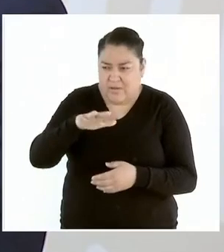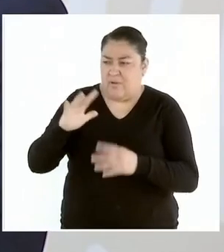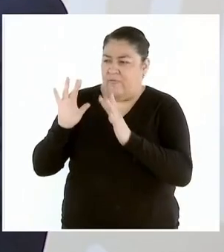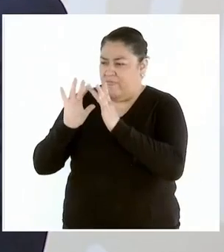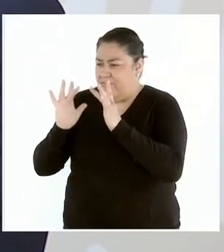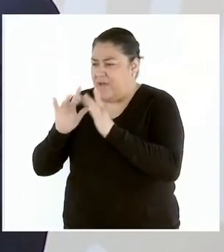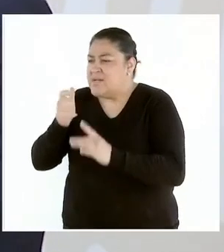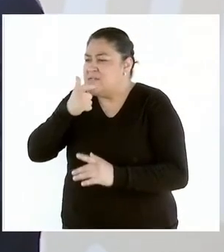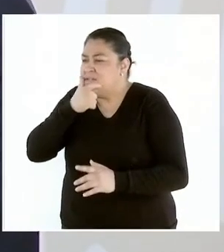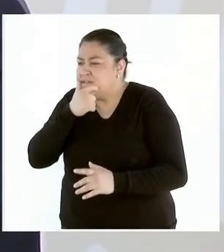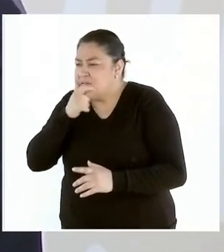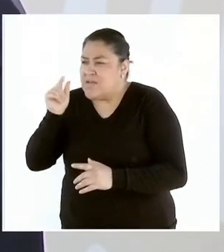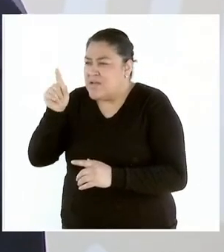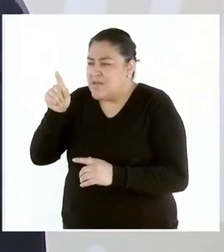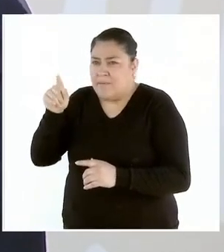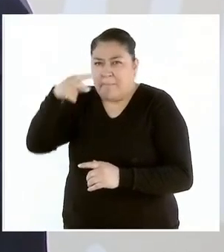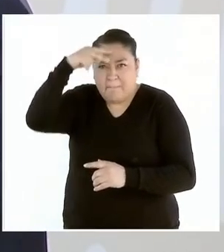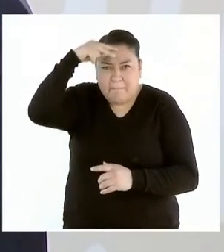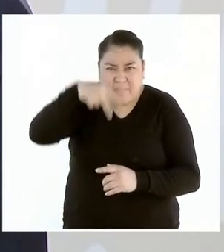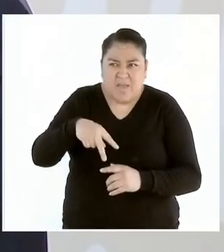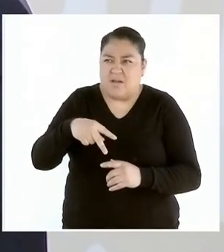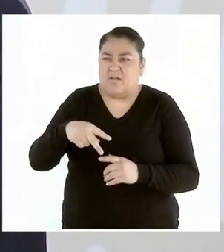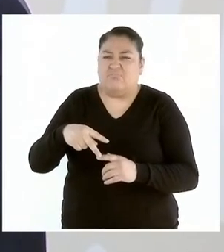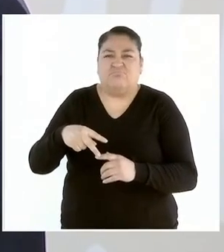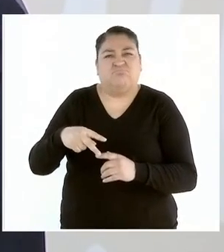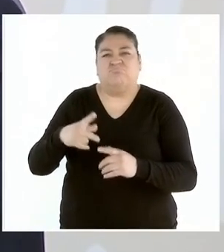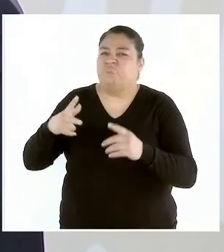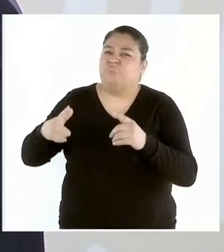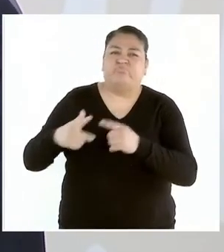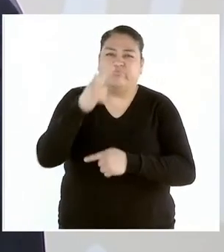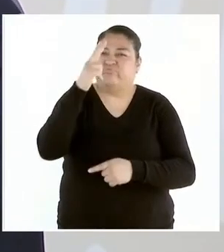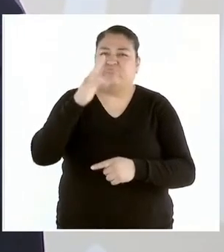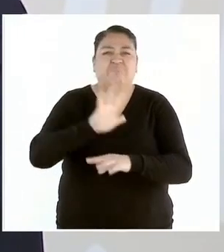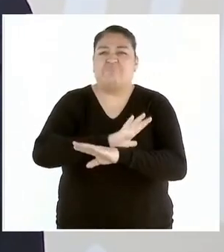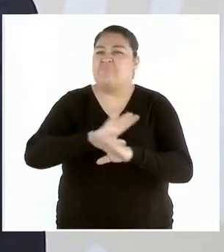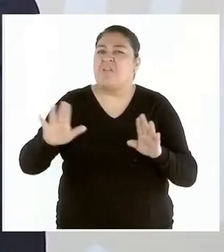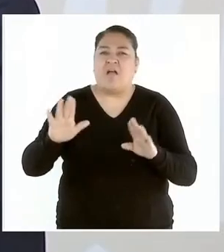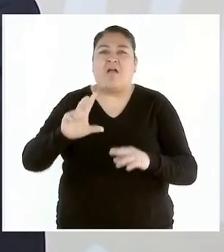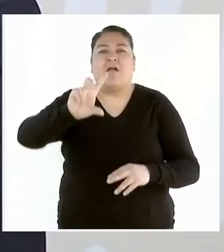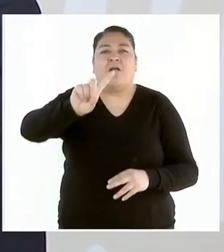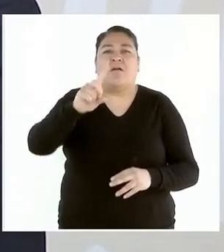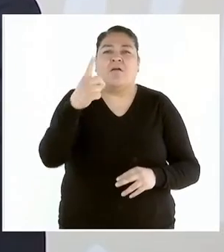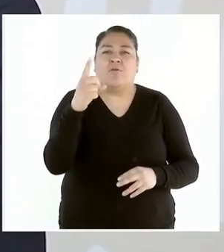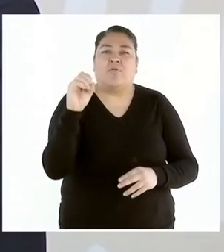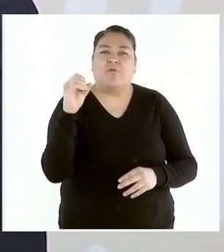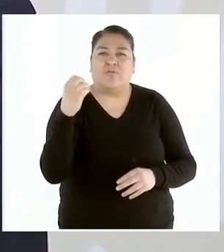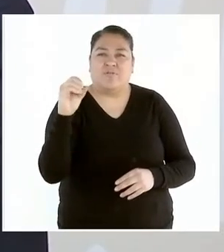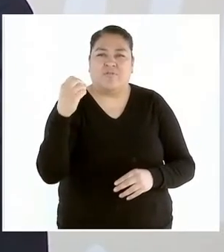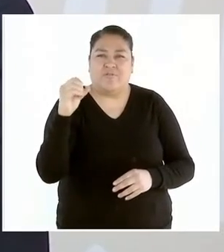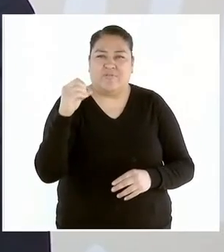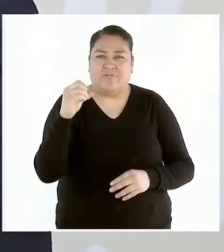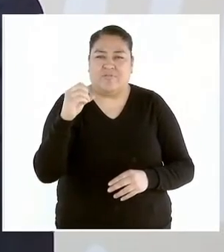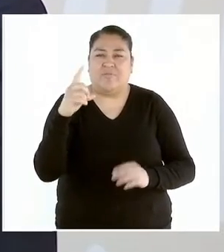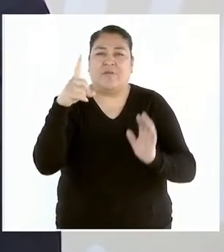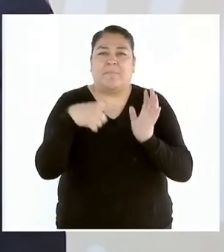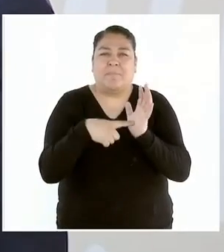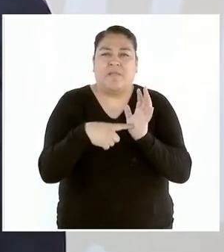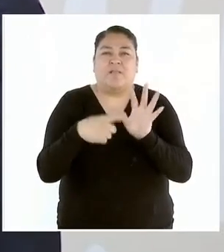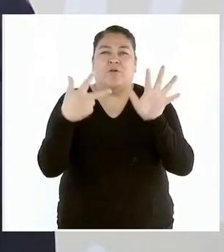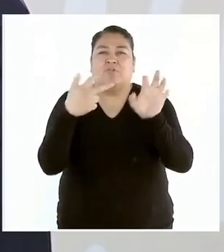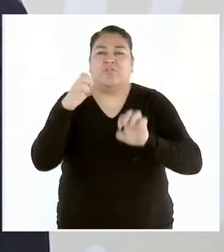rompieron relaciones con méxico el 31 de octubre de